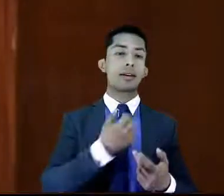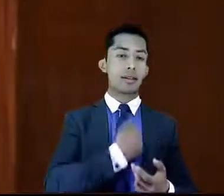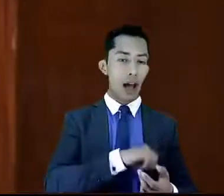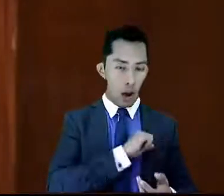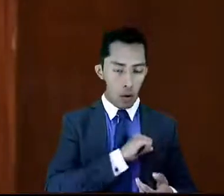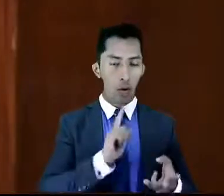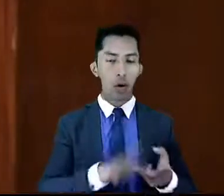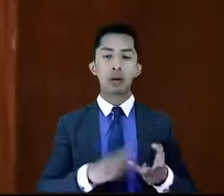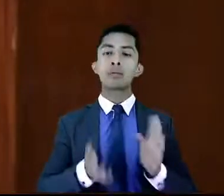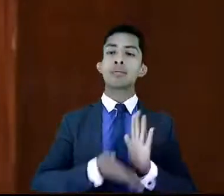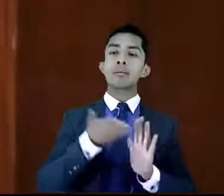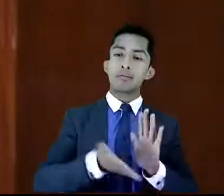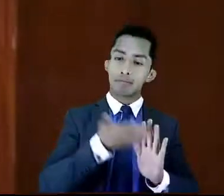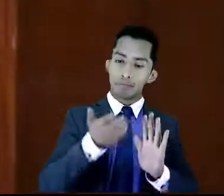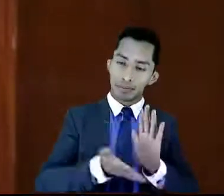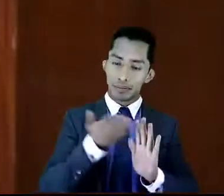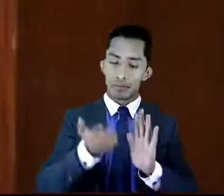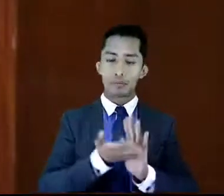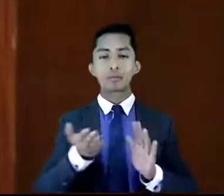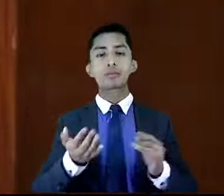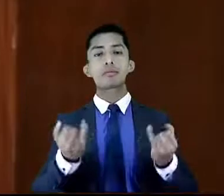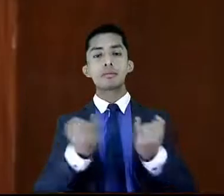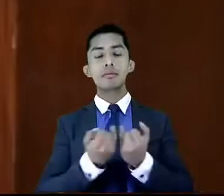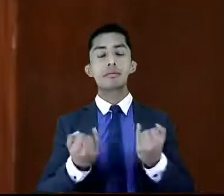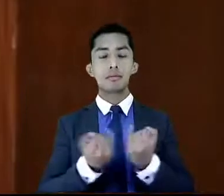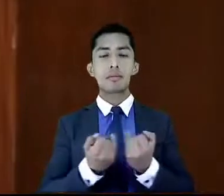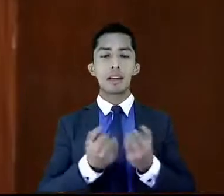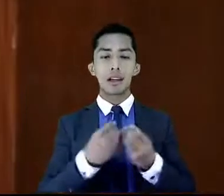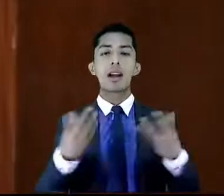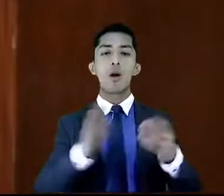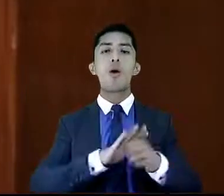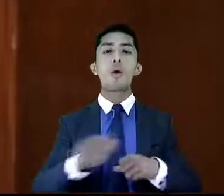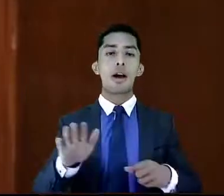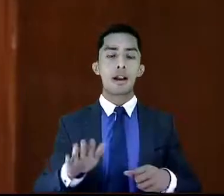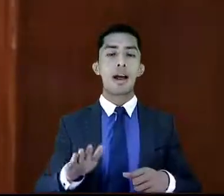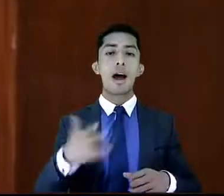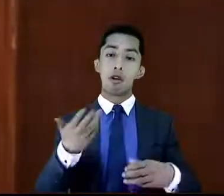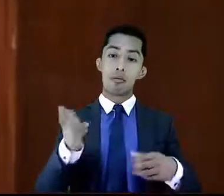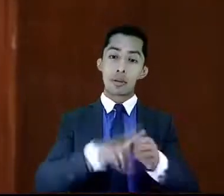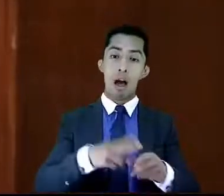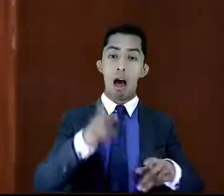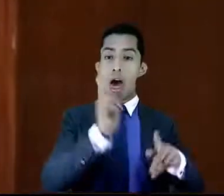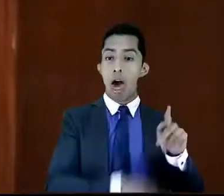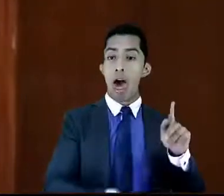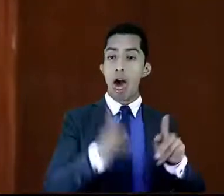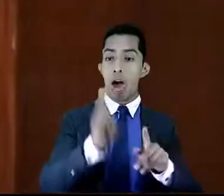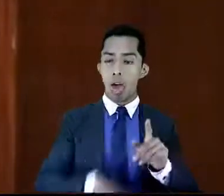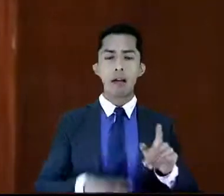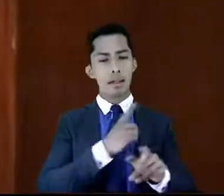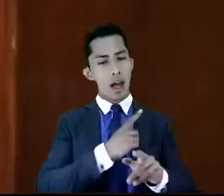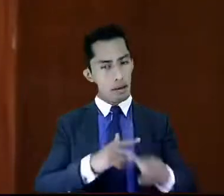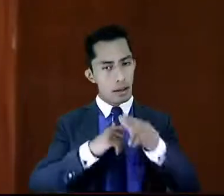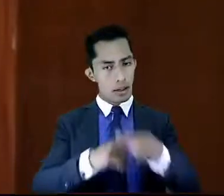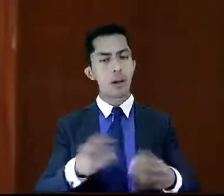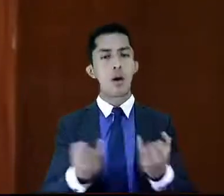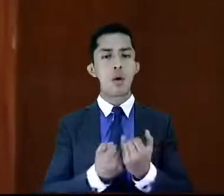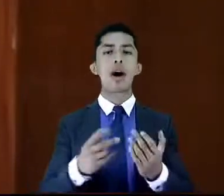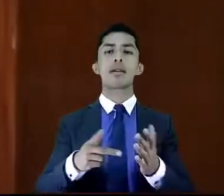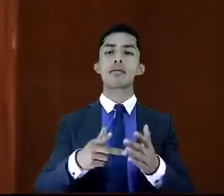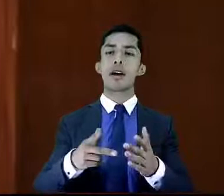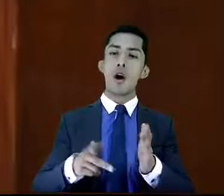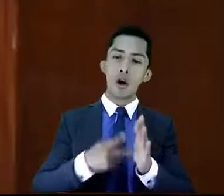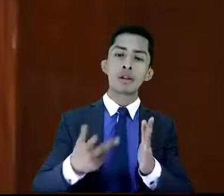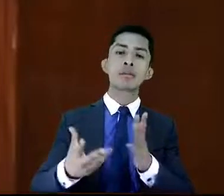obra pública y, por supuesto, la terminación de los hospitales inconclusos y la reactivación de